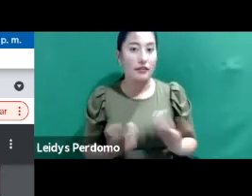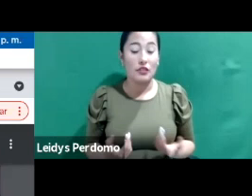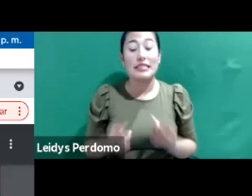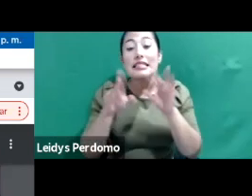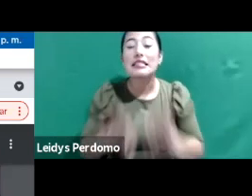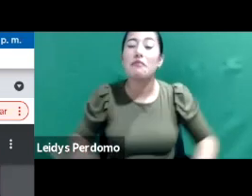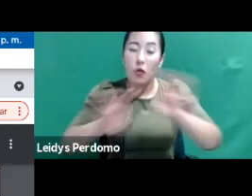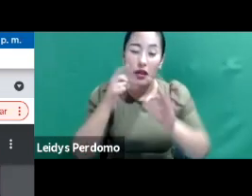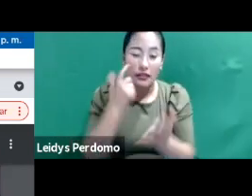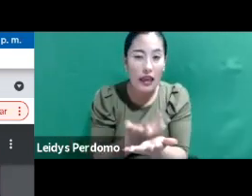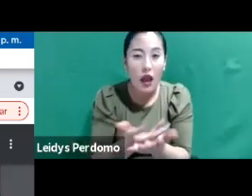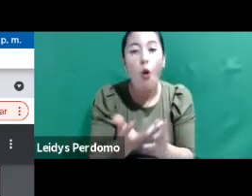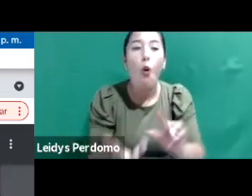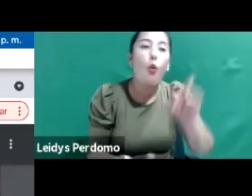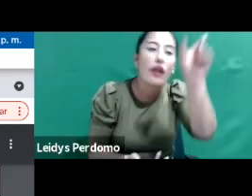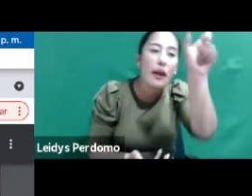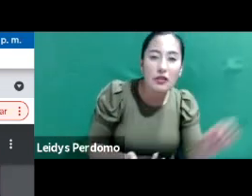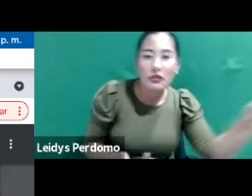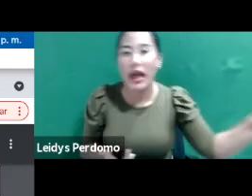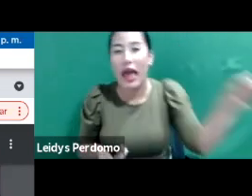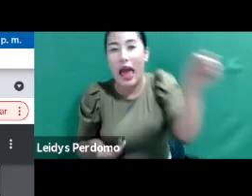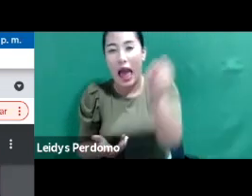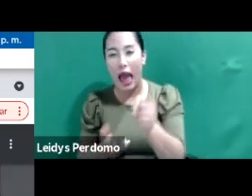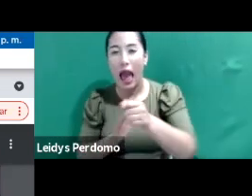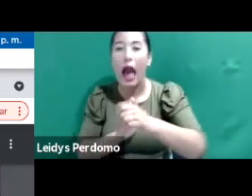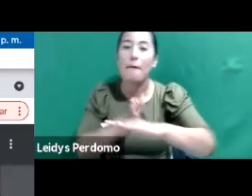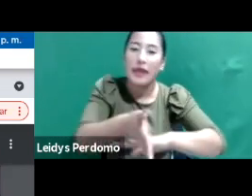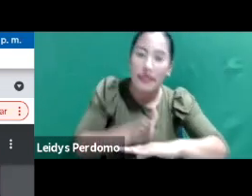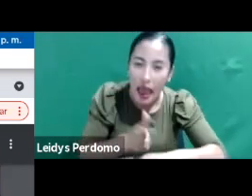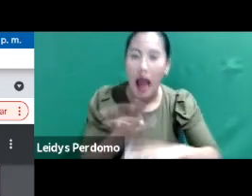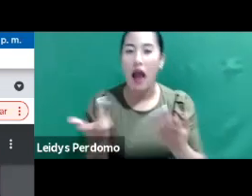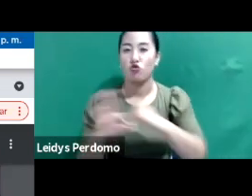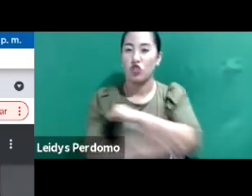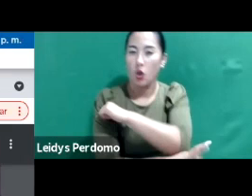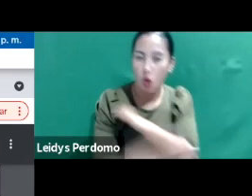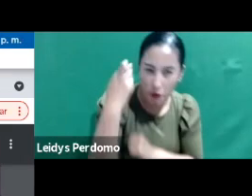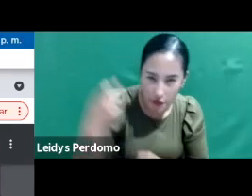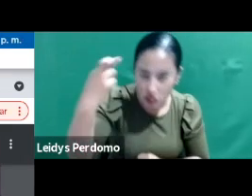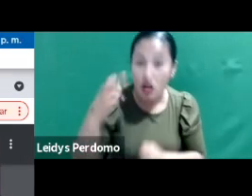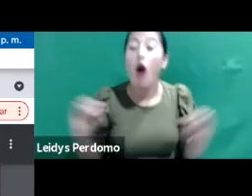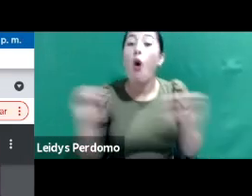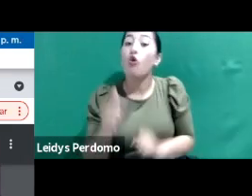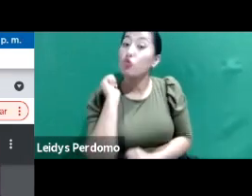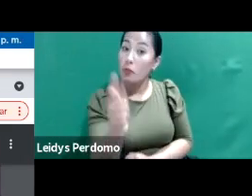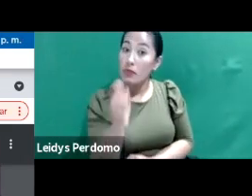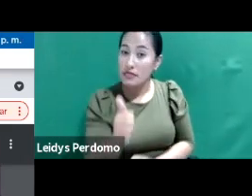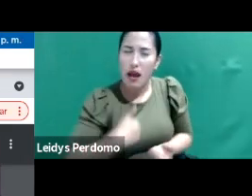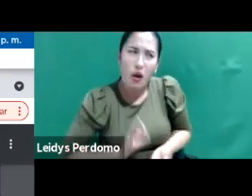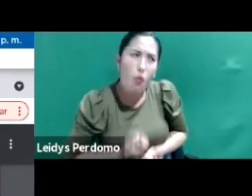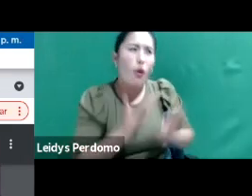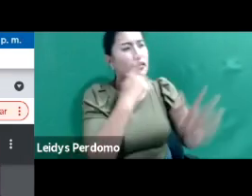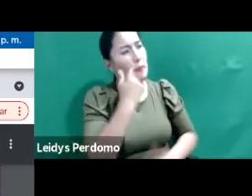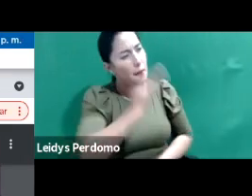a mediar, si es viable, si tienes un psicólogo, si no, trata de transmitirle eso a tus papás y hazlo